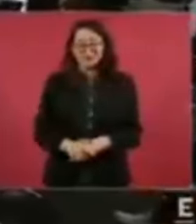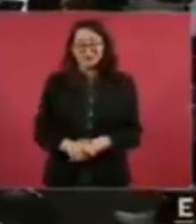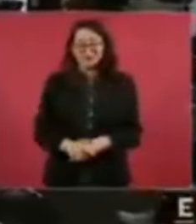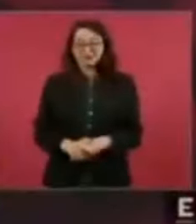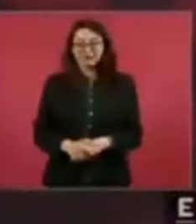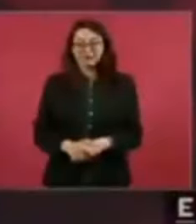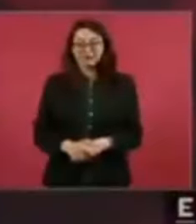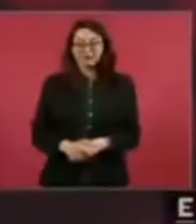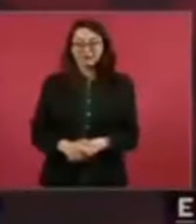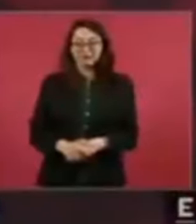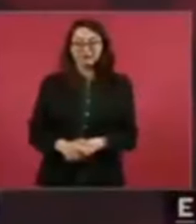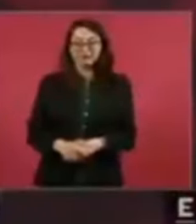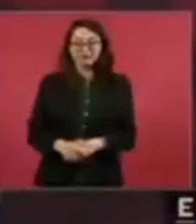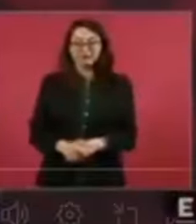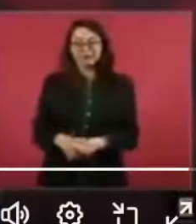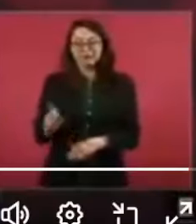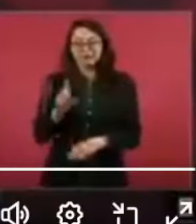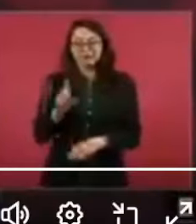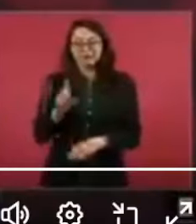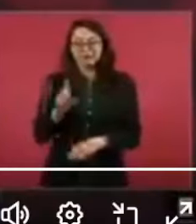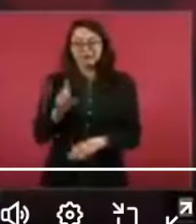a la derecha de Iberdrola.